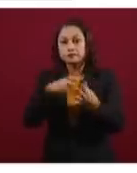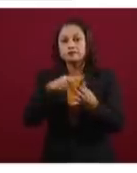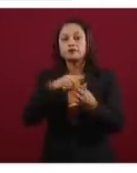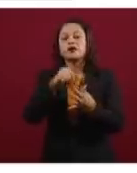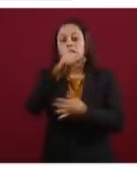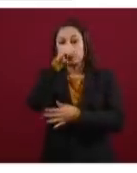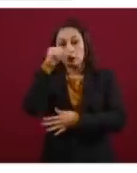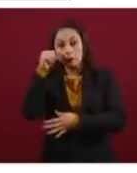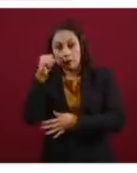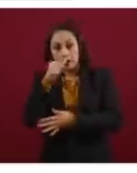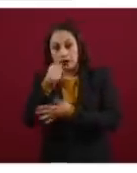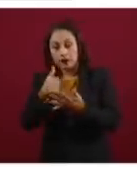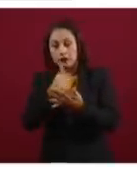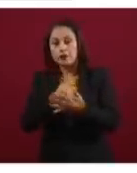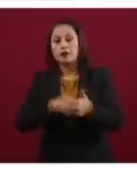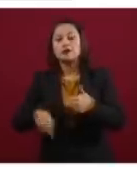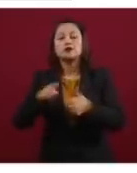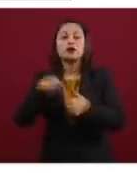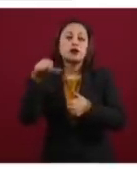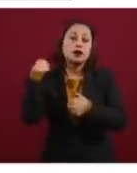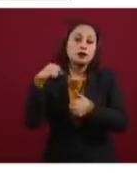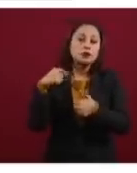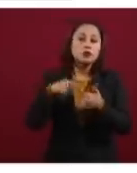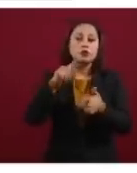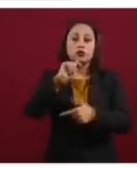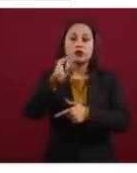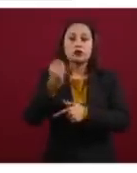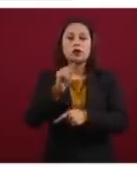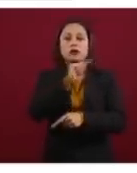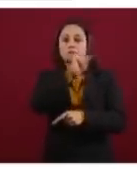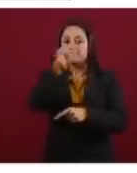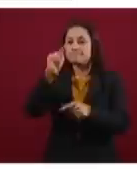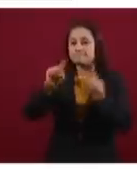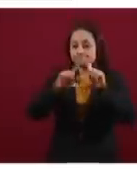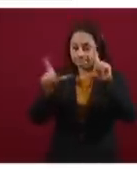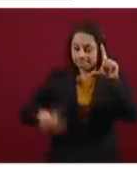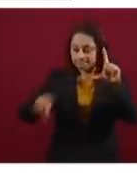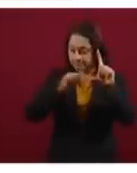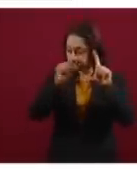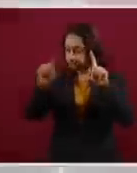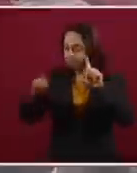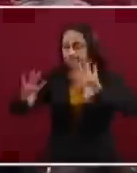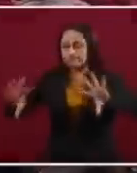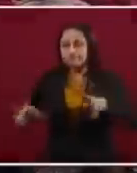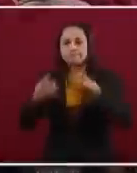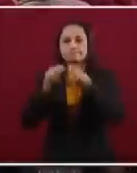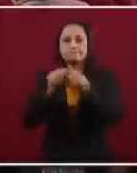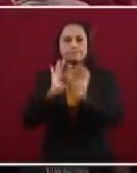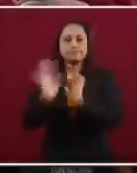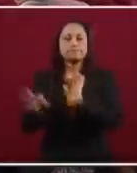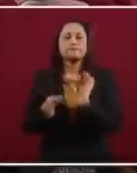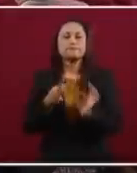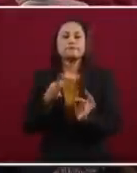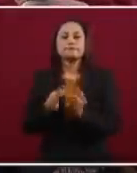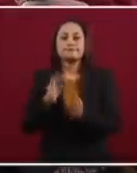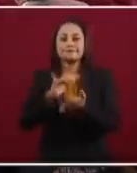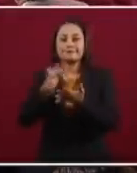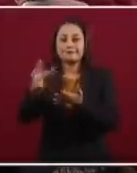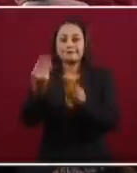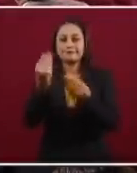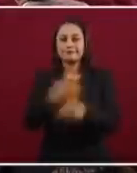juárez acapulco y el municipio de tijuana para conjuntar todas estas acciones muchas gracias